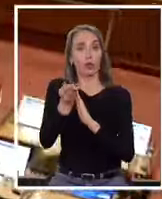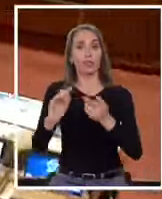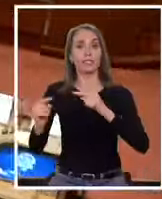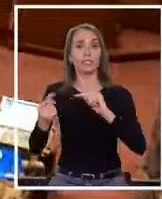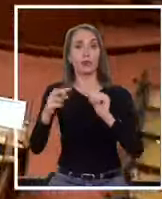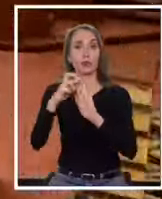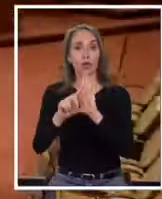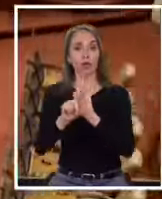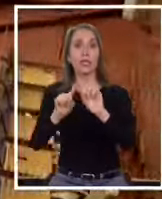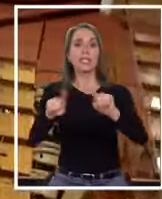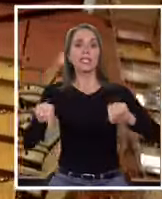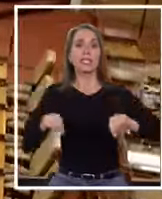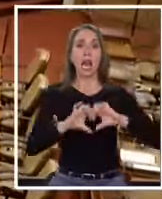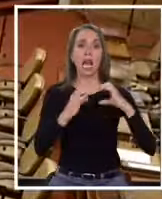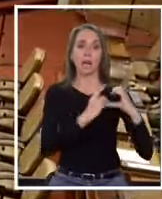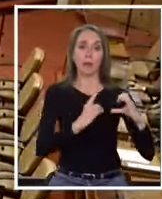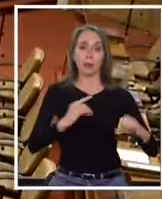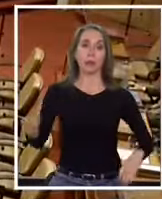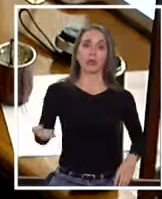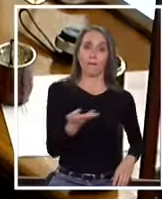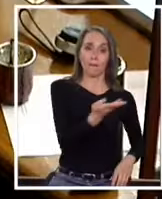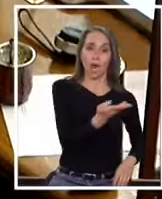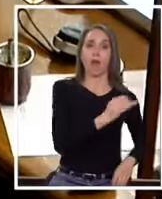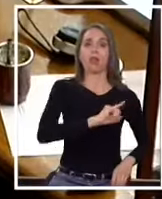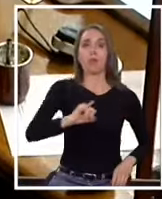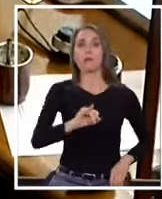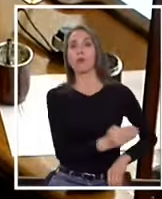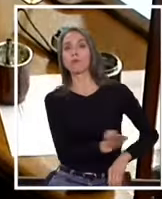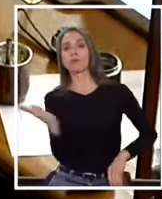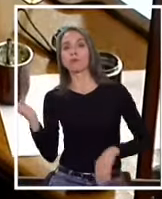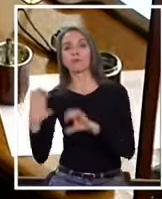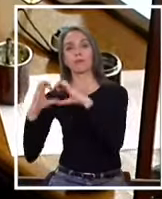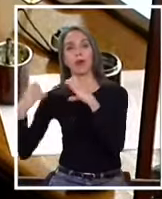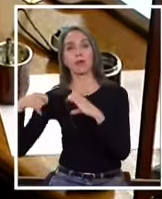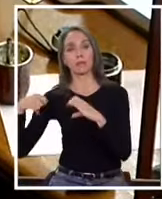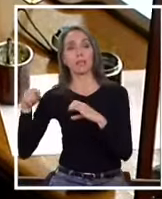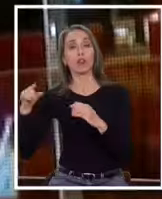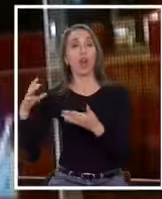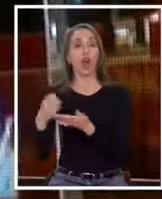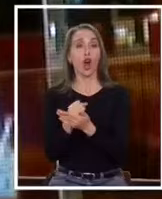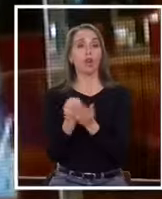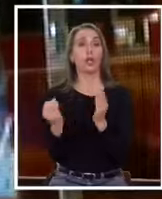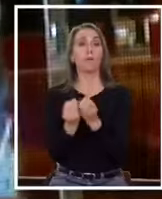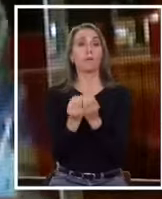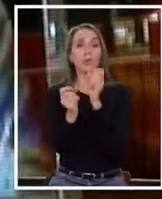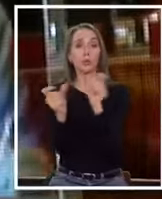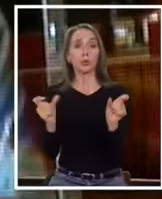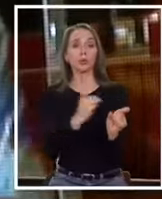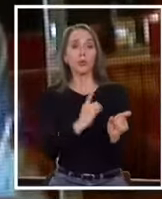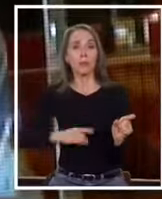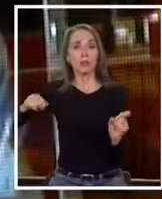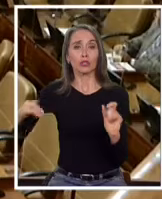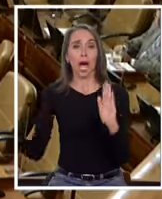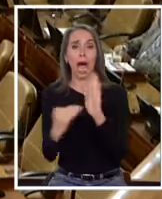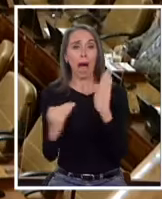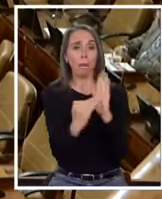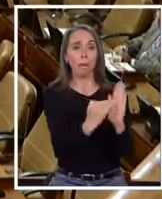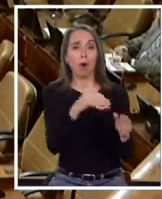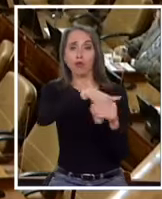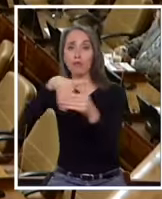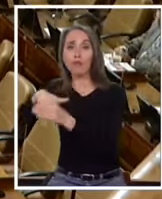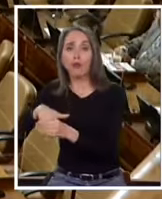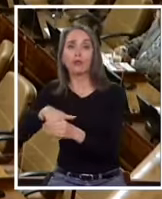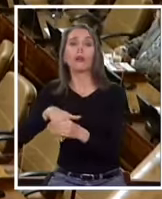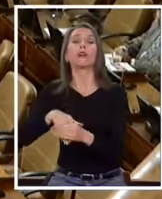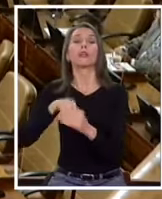discutido en la sala de la Cámara de Diputados y luego en el Senado, donde se espera que logre un amplio respaldo para por fin